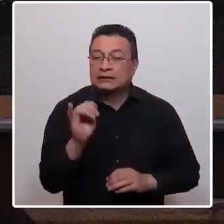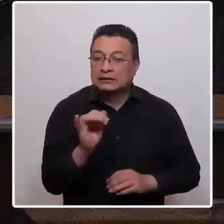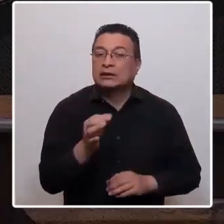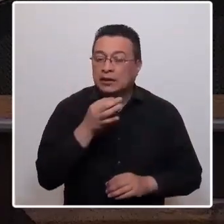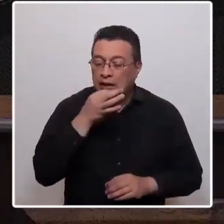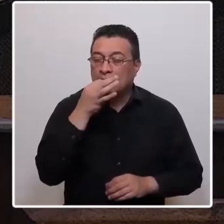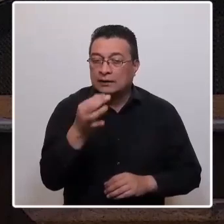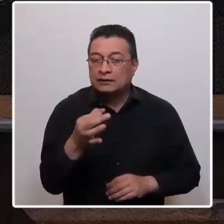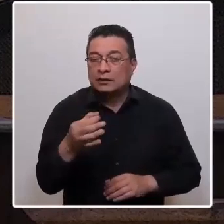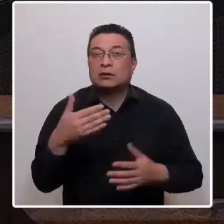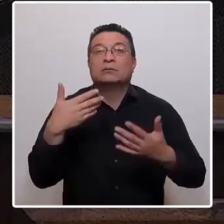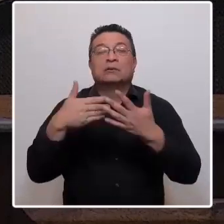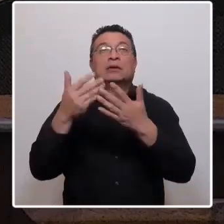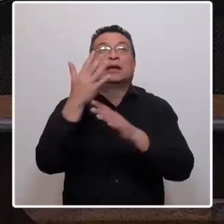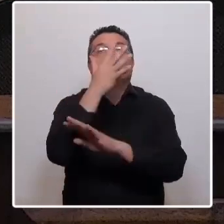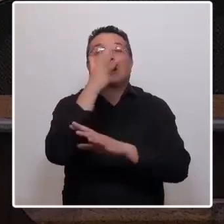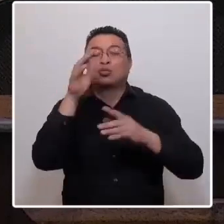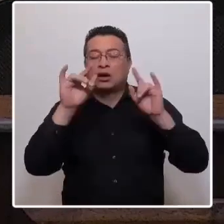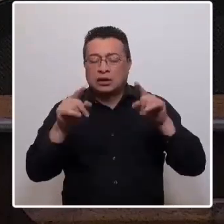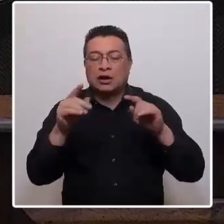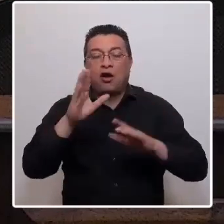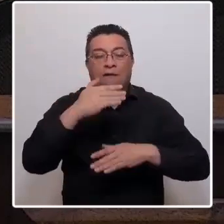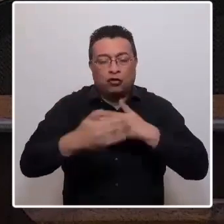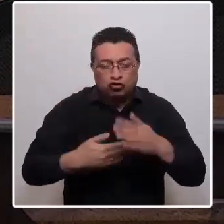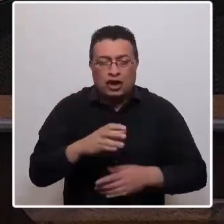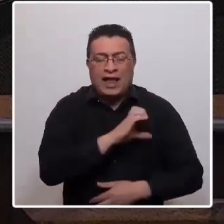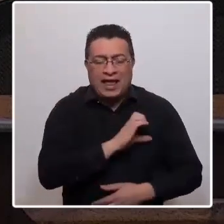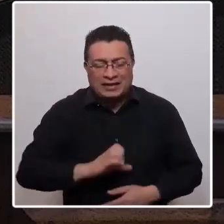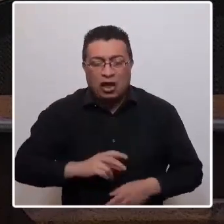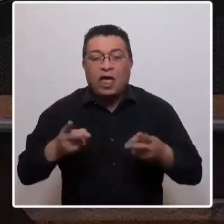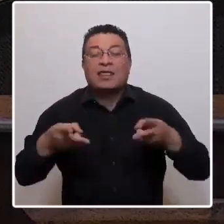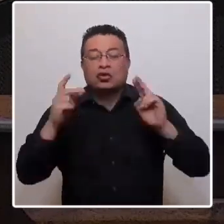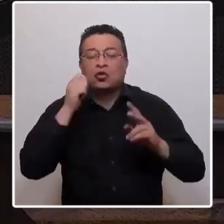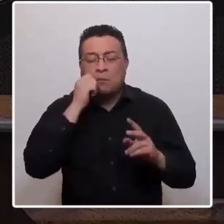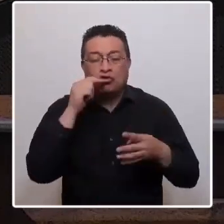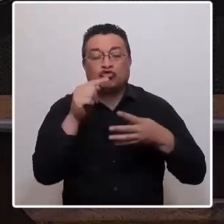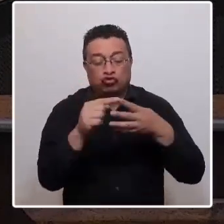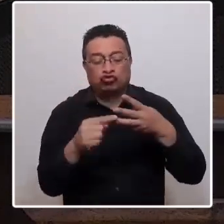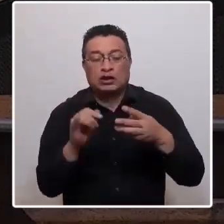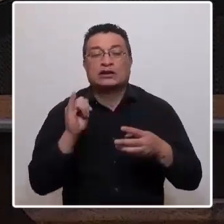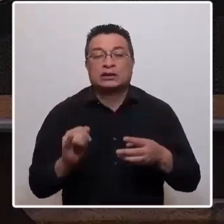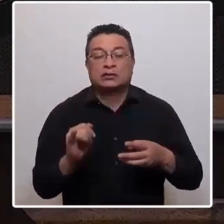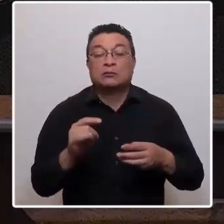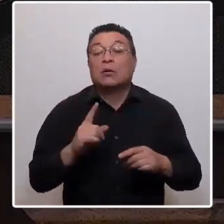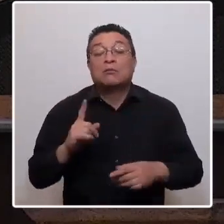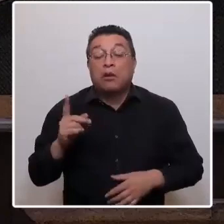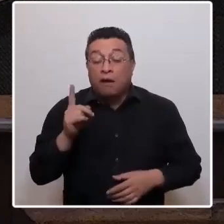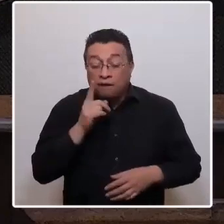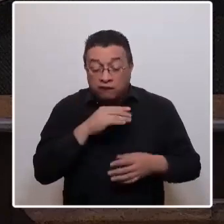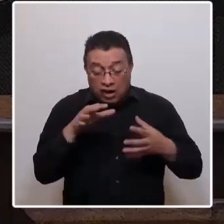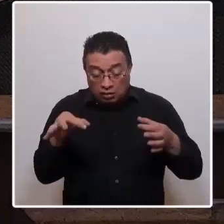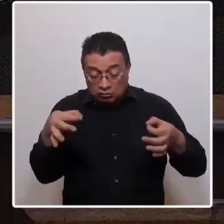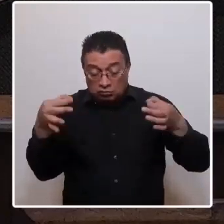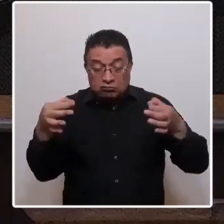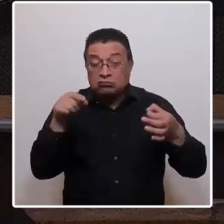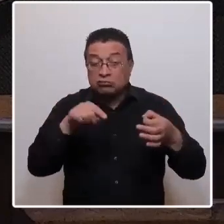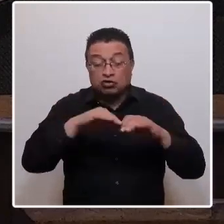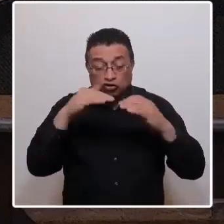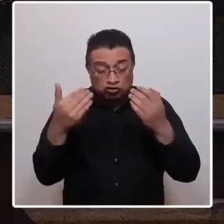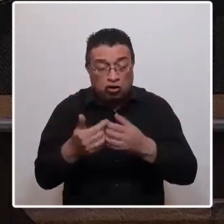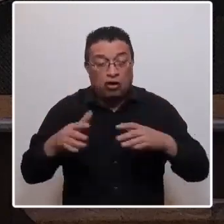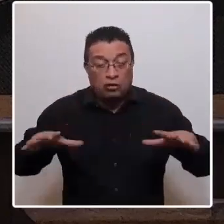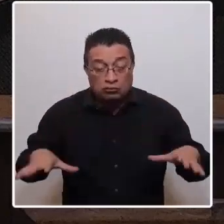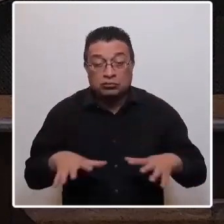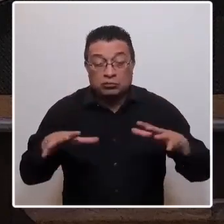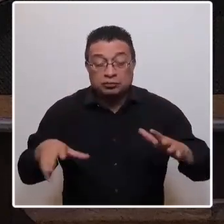a la naturaleza, al funcionamiento de las instituciones del Estado y a la satisfacción de los derechos humanos. Al final nos encontramos dentro de todo este esfuerzo